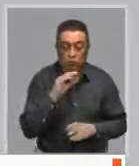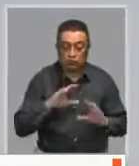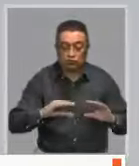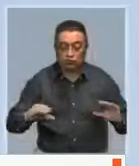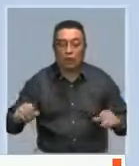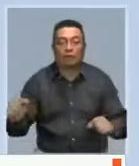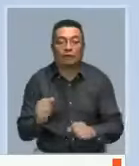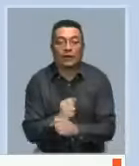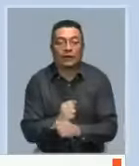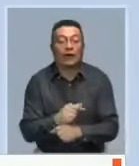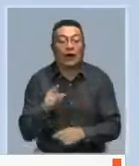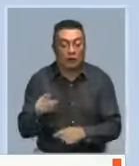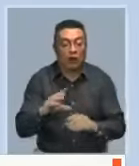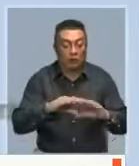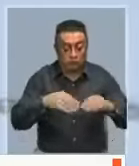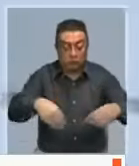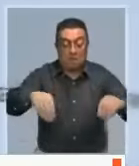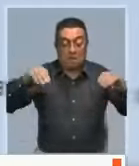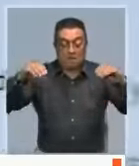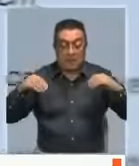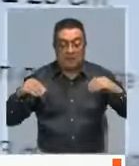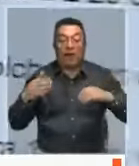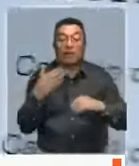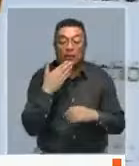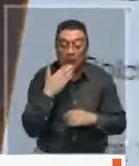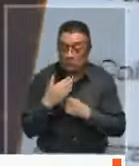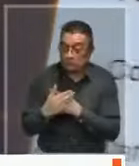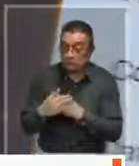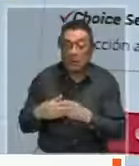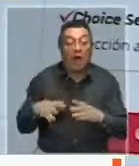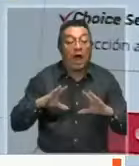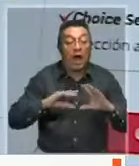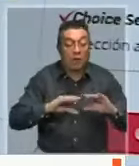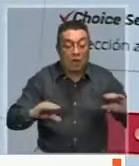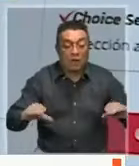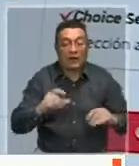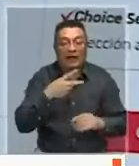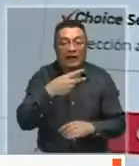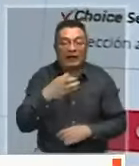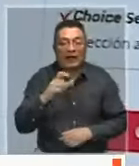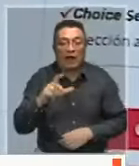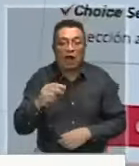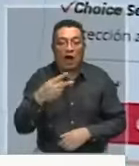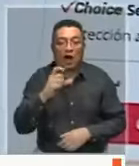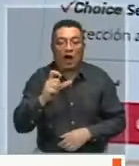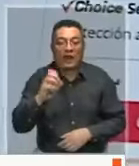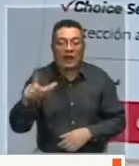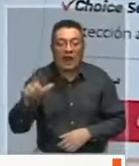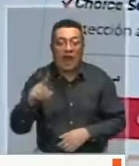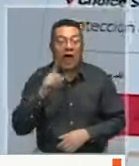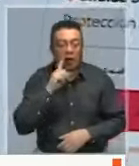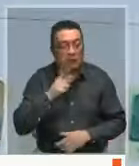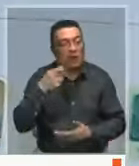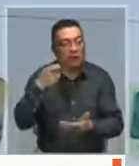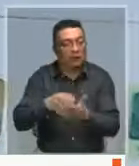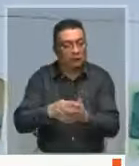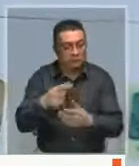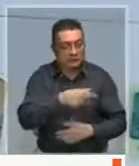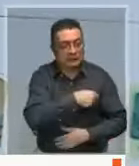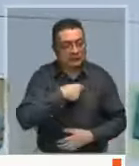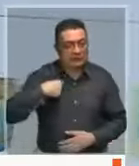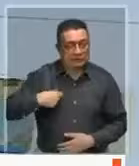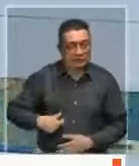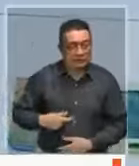varios modelos de estas mantas para cubrirlo y almohadas con hielo gel. Eso sí, esos hay que encargarlos a China y